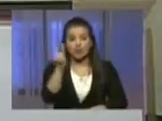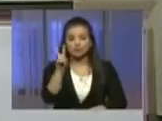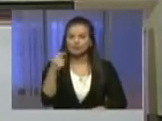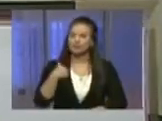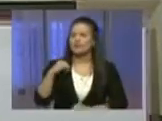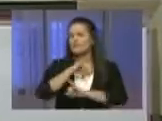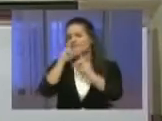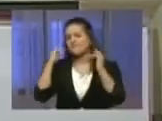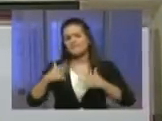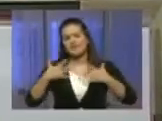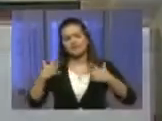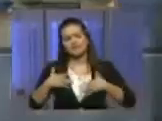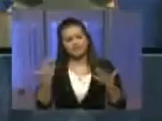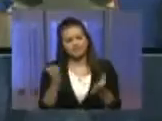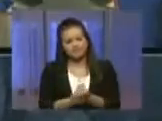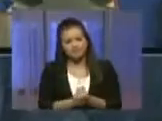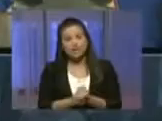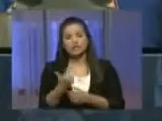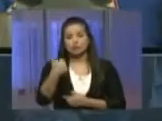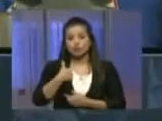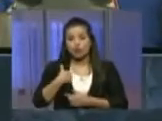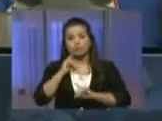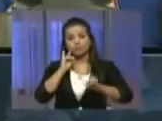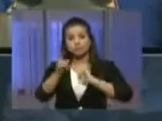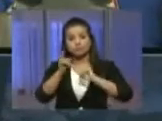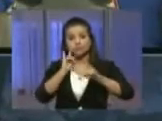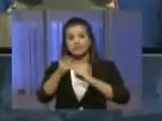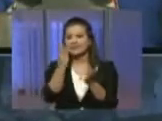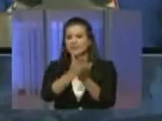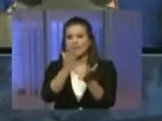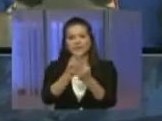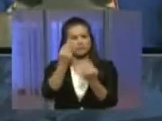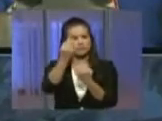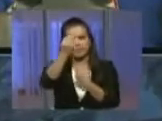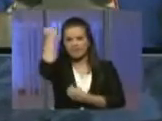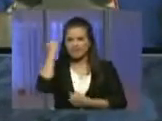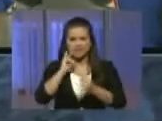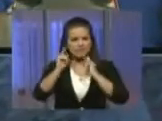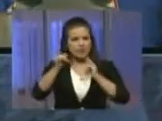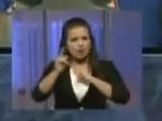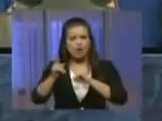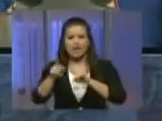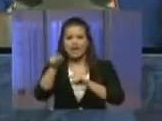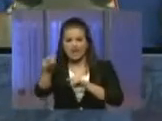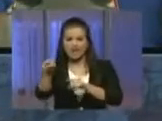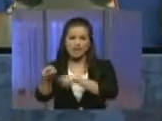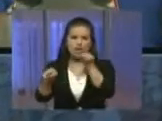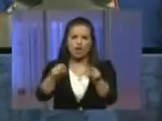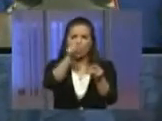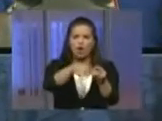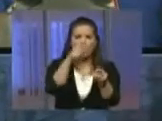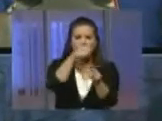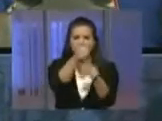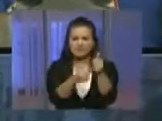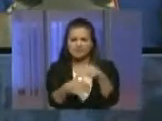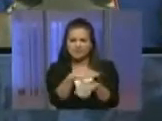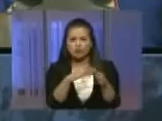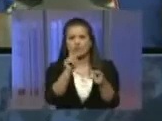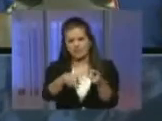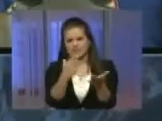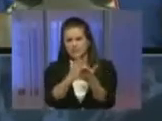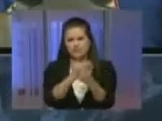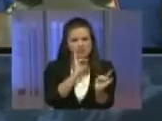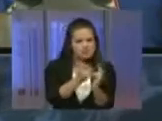yo tengo contacto y conversación en tiempo real con mervin con Pedro Infante no sé si pudiera